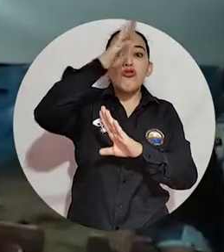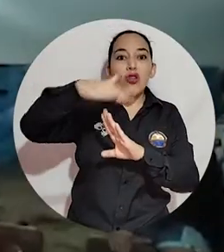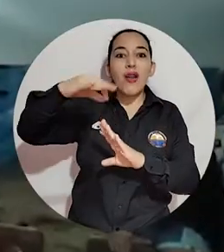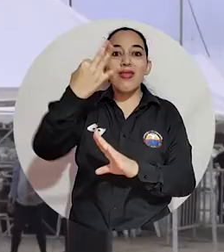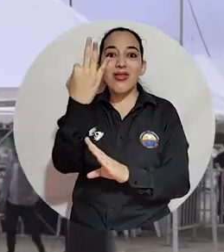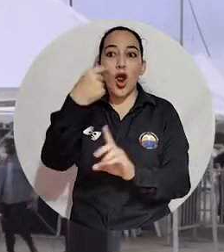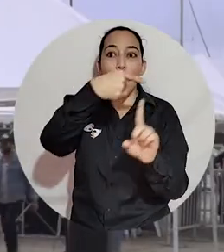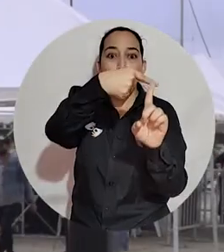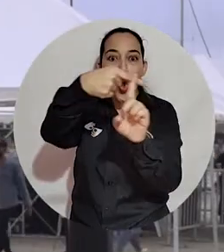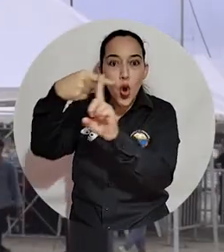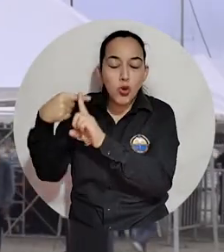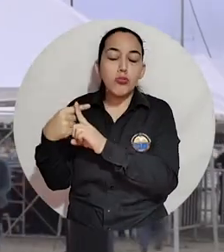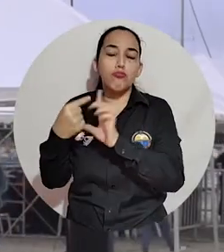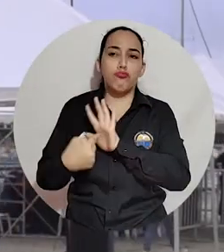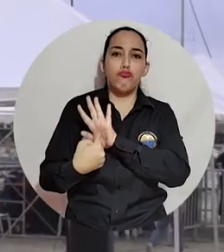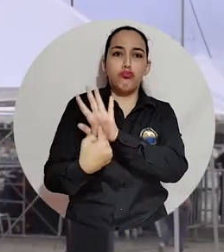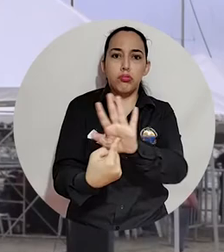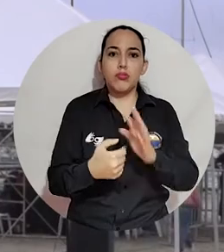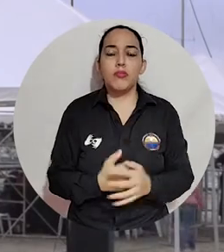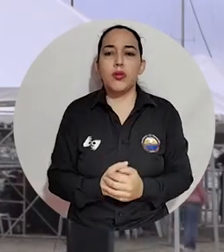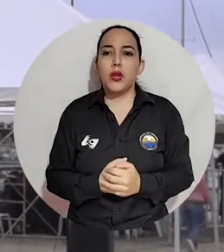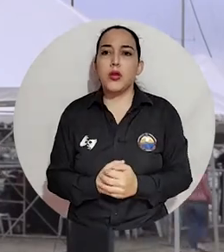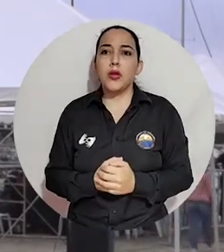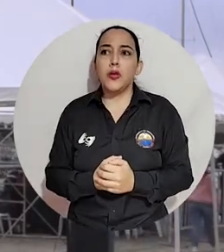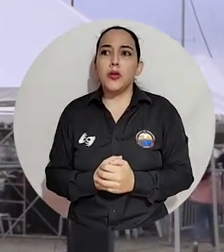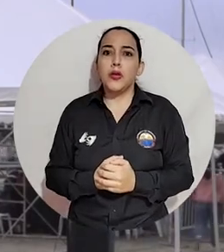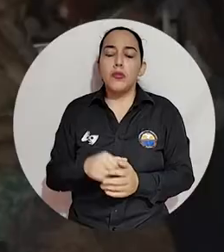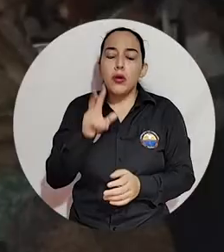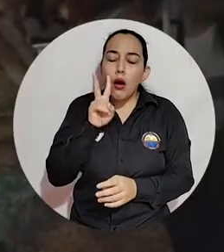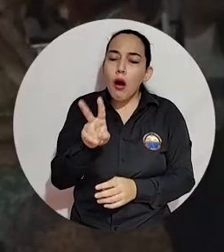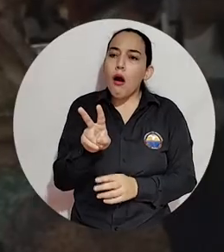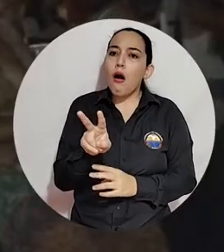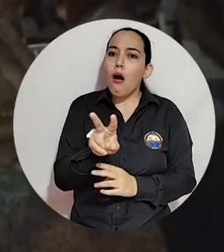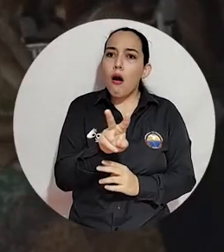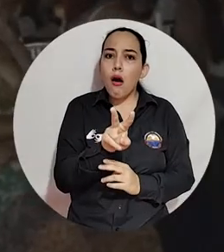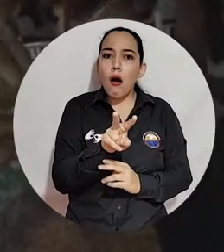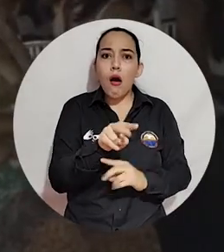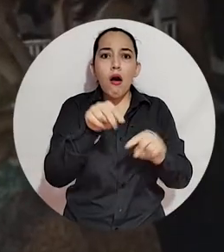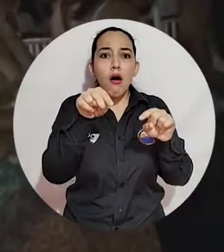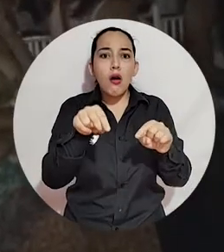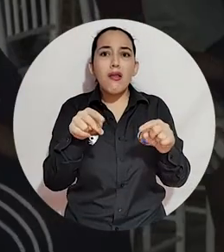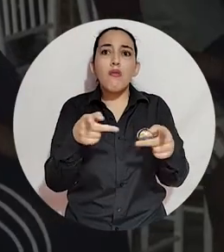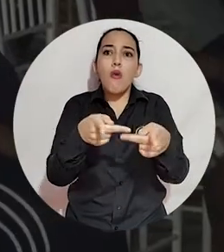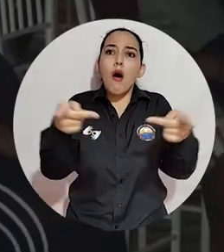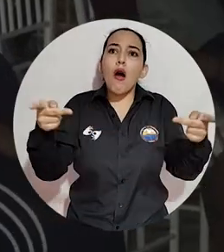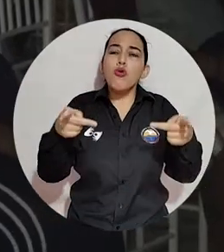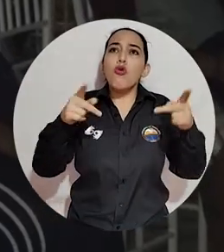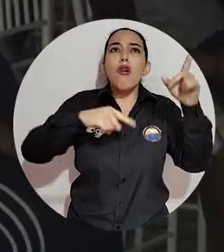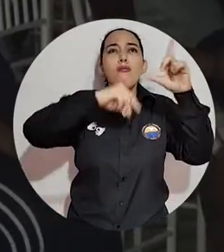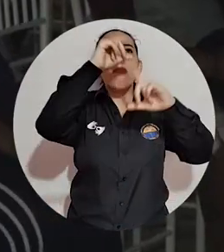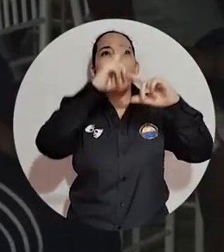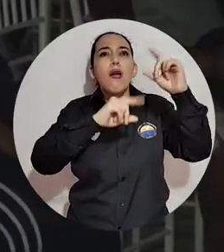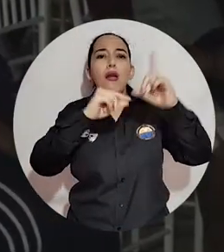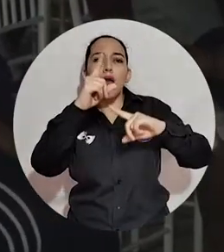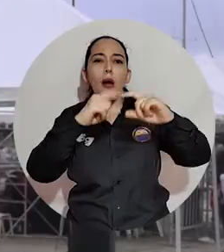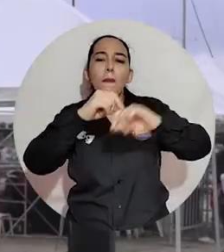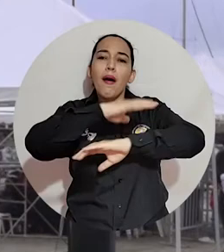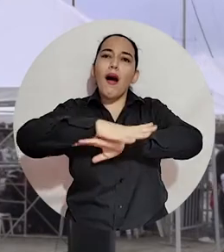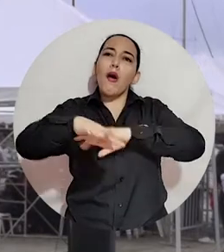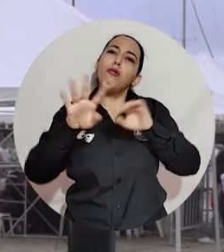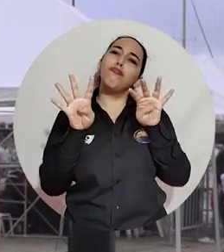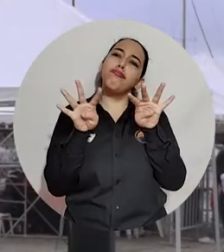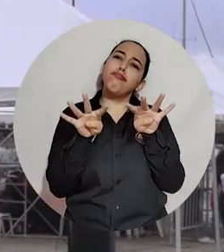Tres Cruces. Mirar otro tipo de cine, ¿no?, que no se ve en las salas y que tiene la oportunidad de verlo aquí bajo las estrellas. Y